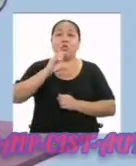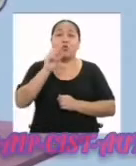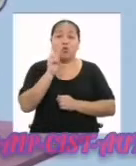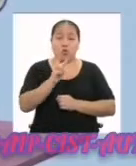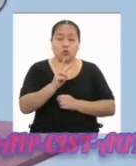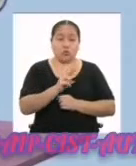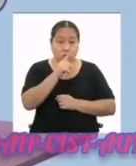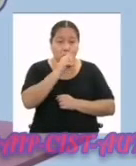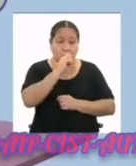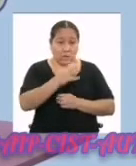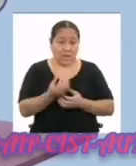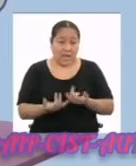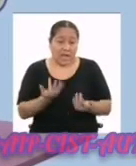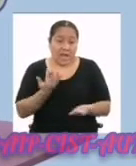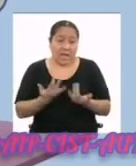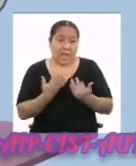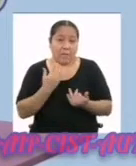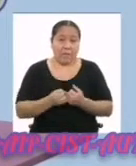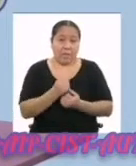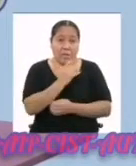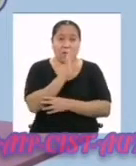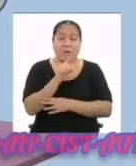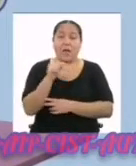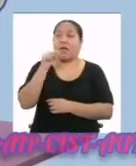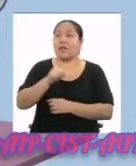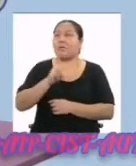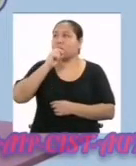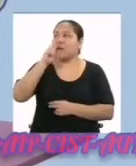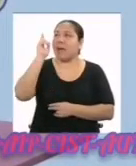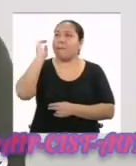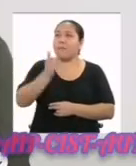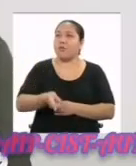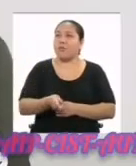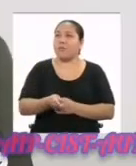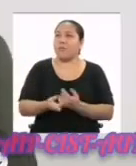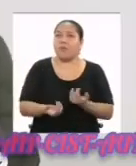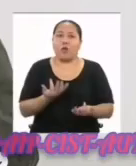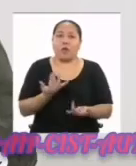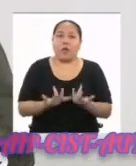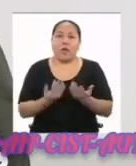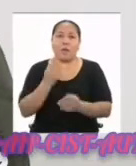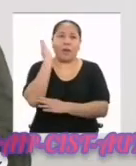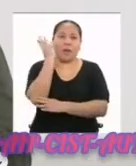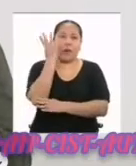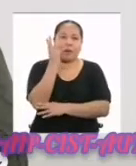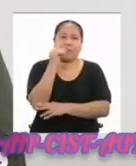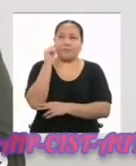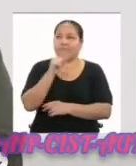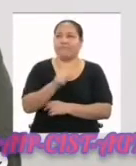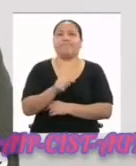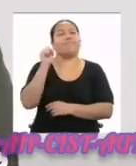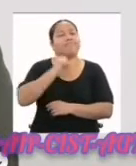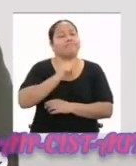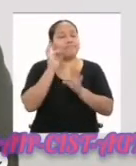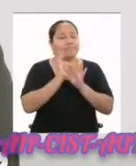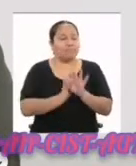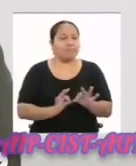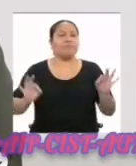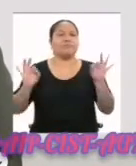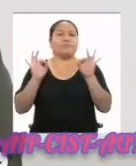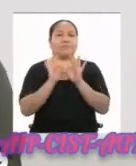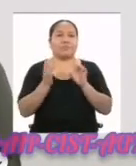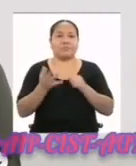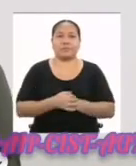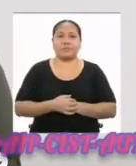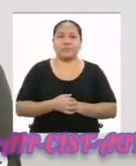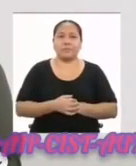¿cierto? Sí, aquí podemos poner que está prohibido quemar árboles. Claro, eso es muy importante.